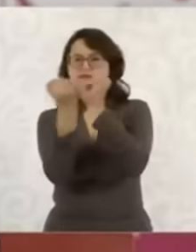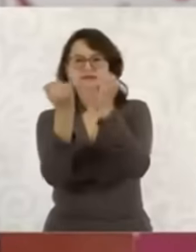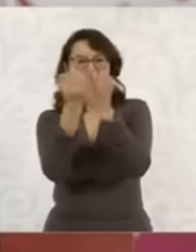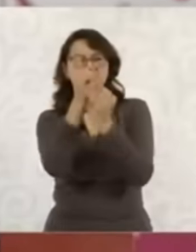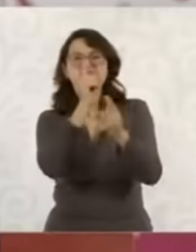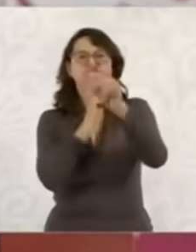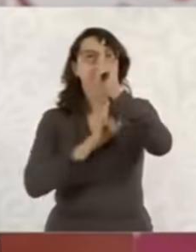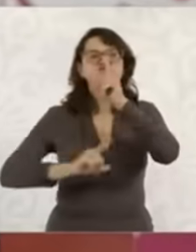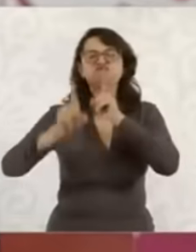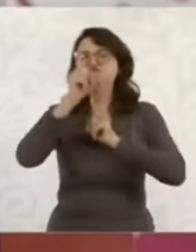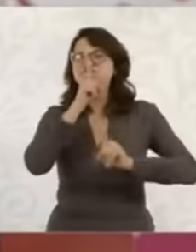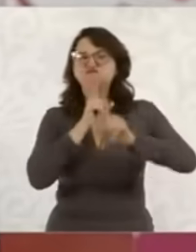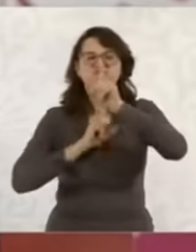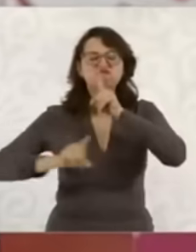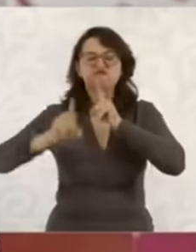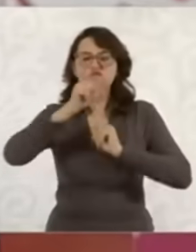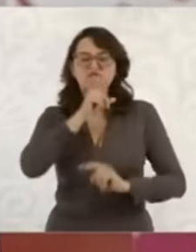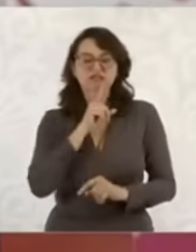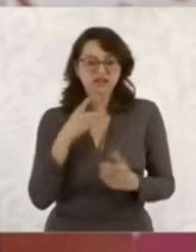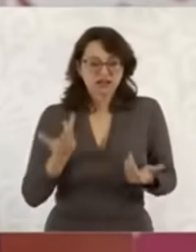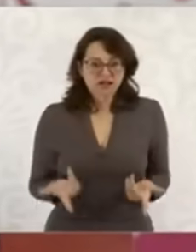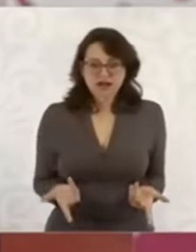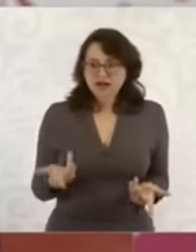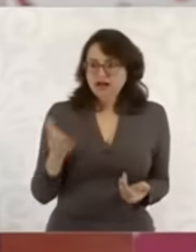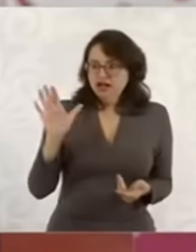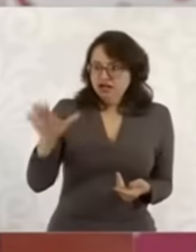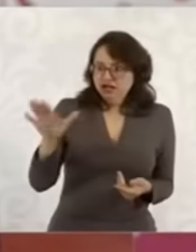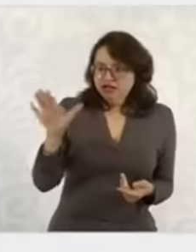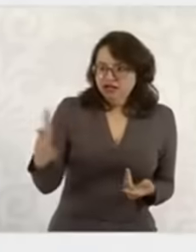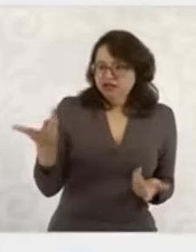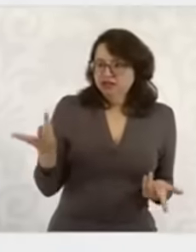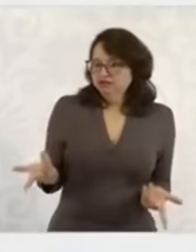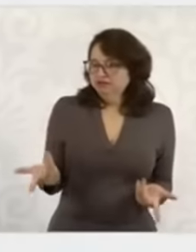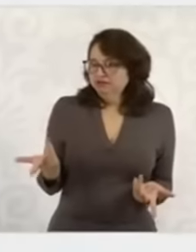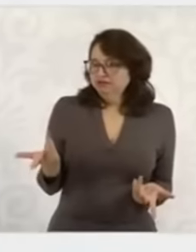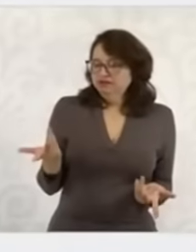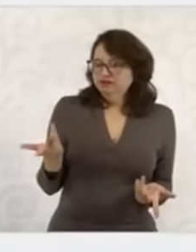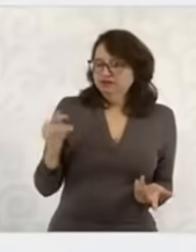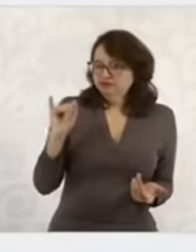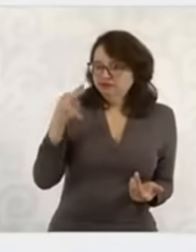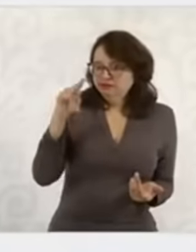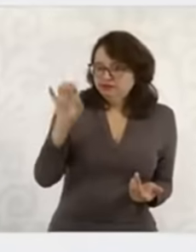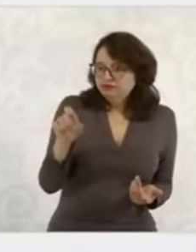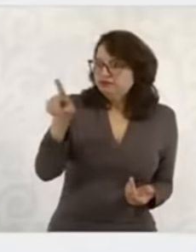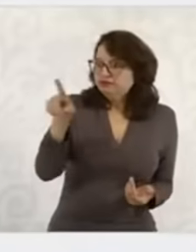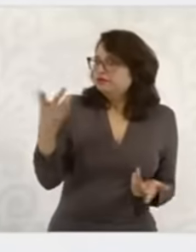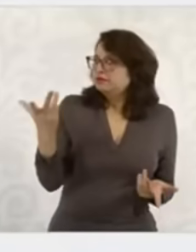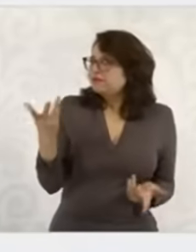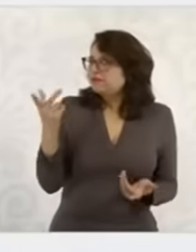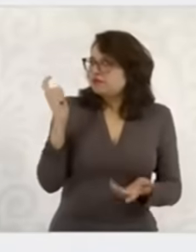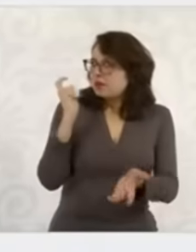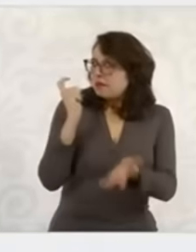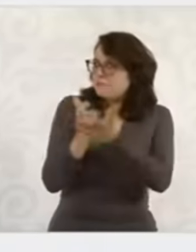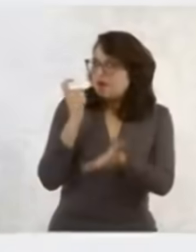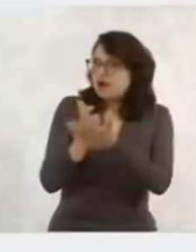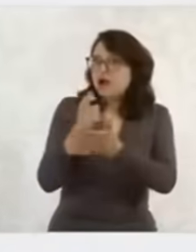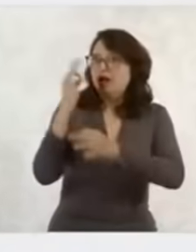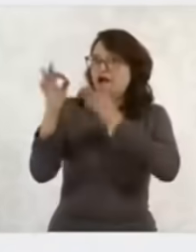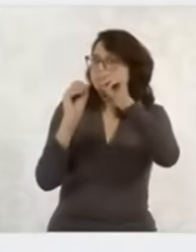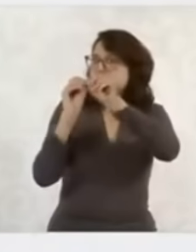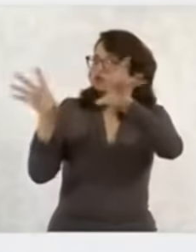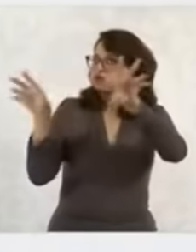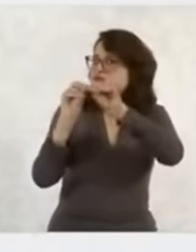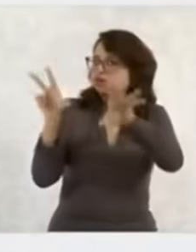Que aun cuando se pedía que no se pagaran estos mensajes,